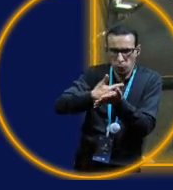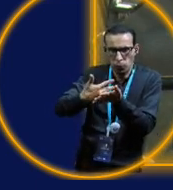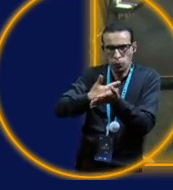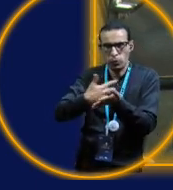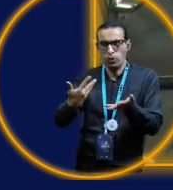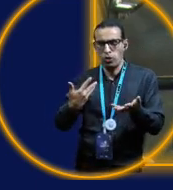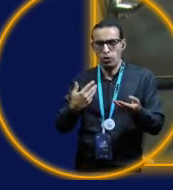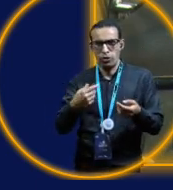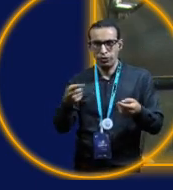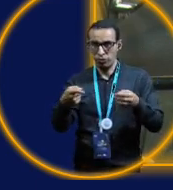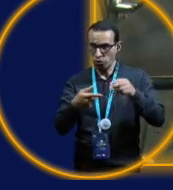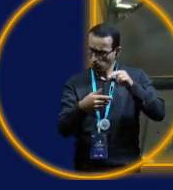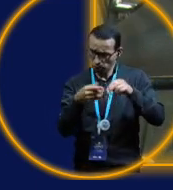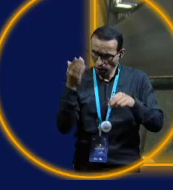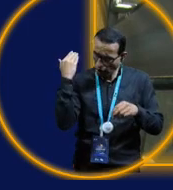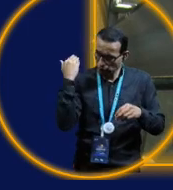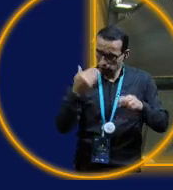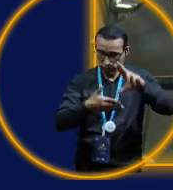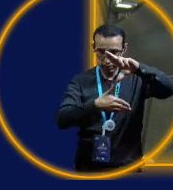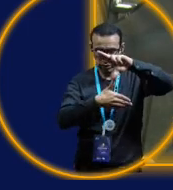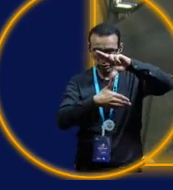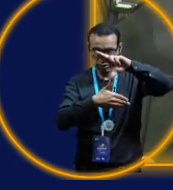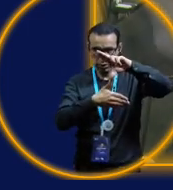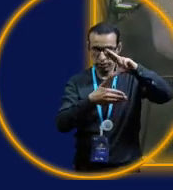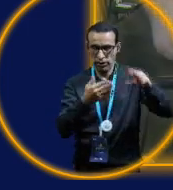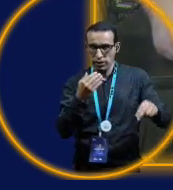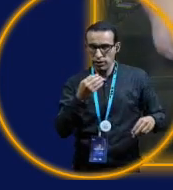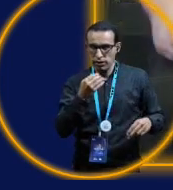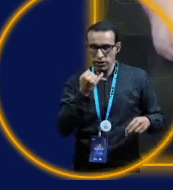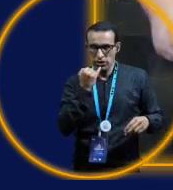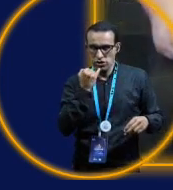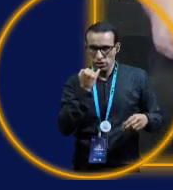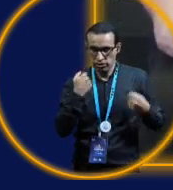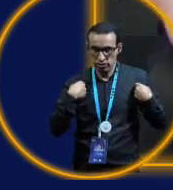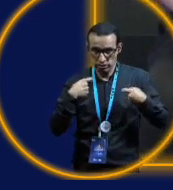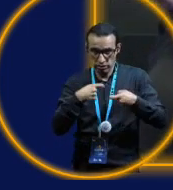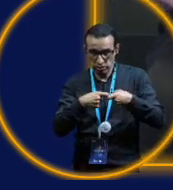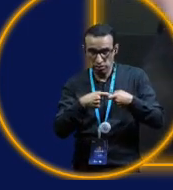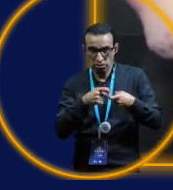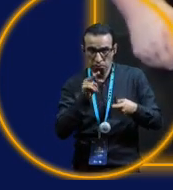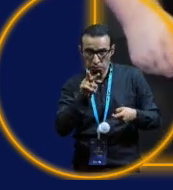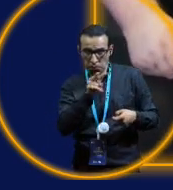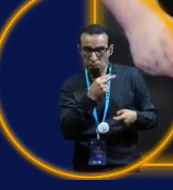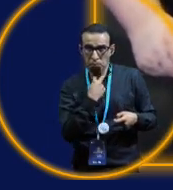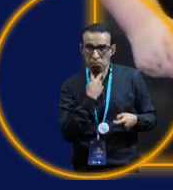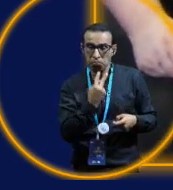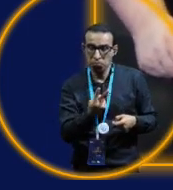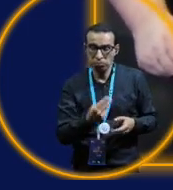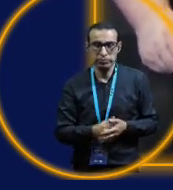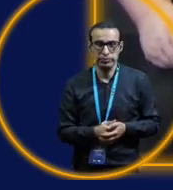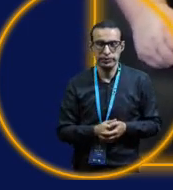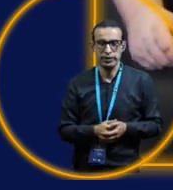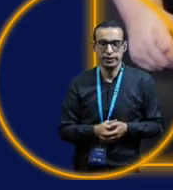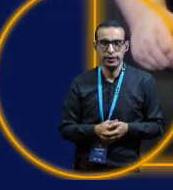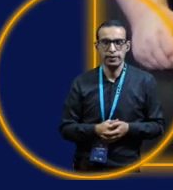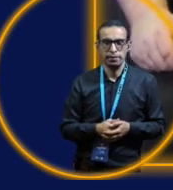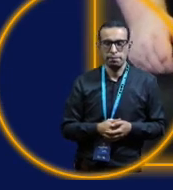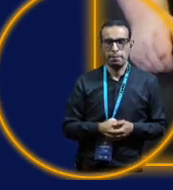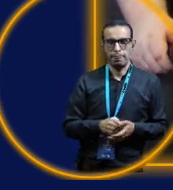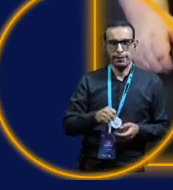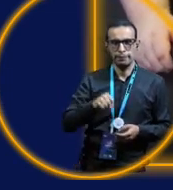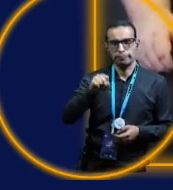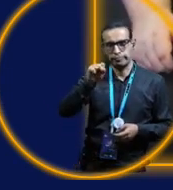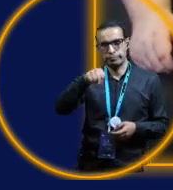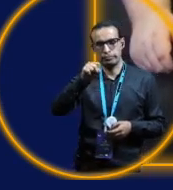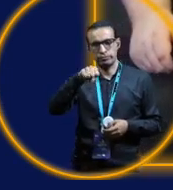algunas voces latinoamericanas y si puedes darme algún consejo sobre el tema yo diría solo para